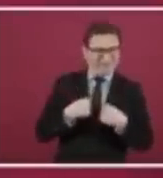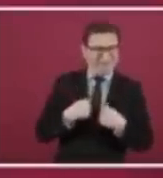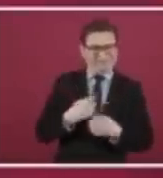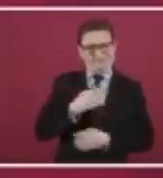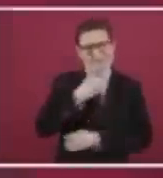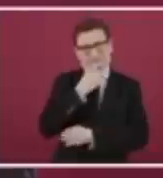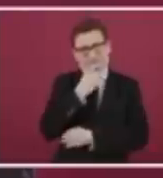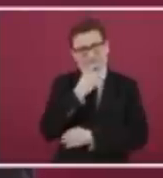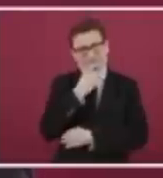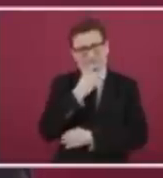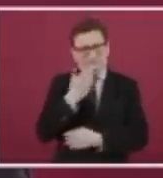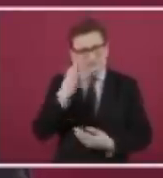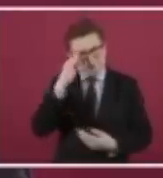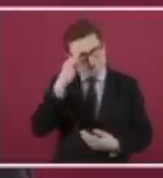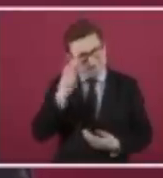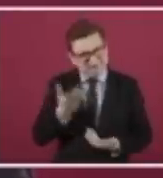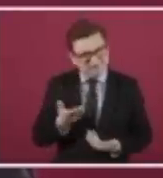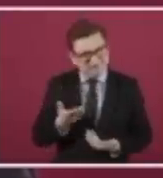con eso